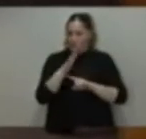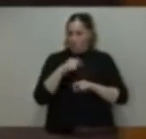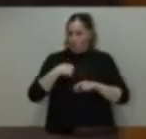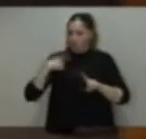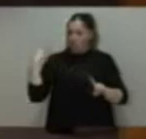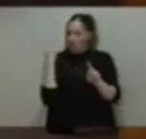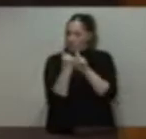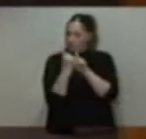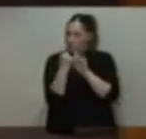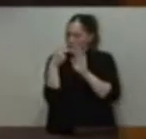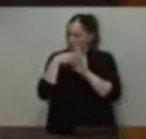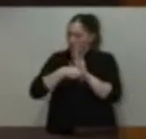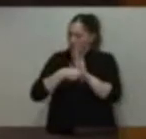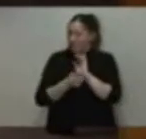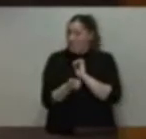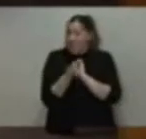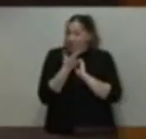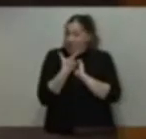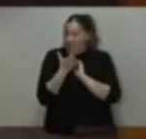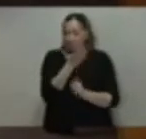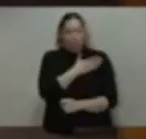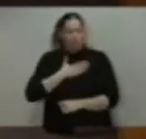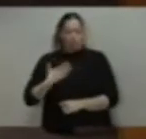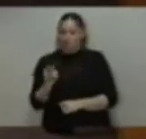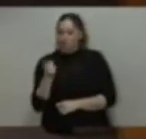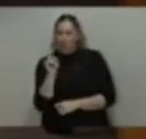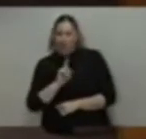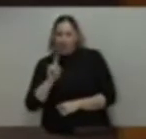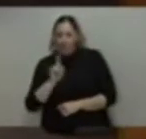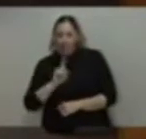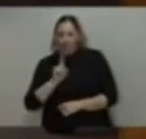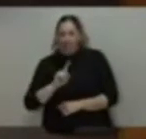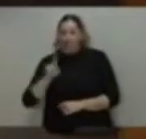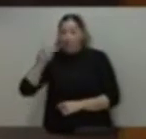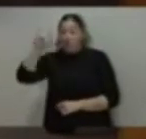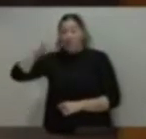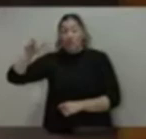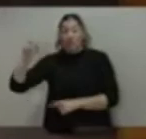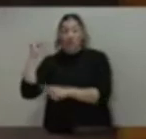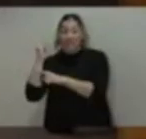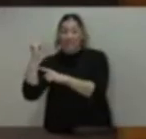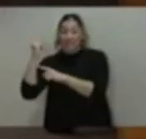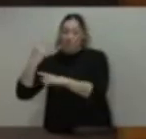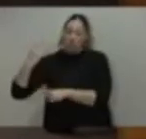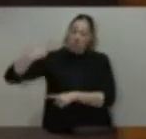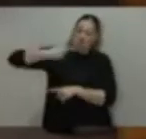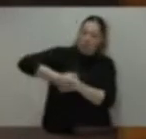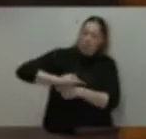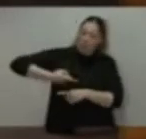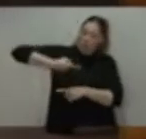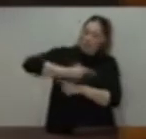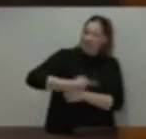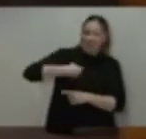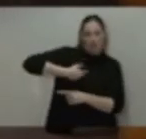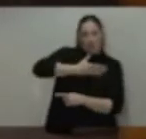Y no se quiere tomar la medicación que le dicen los que rigen en la institución psiquiátrica lo que tiene que hacer. Fíjese, aquí